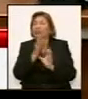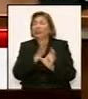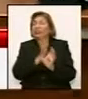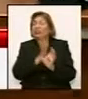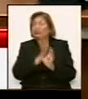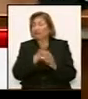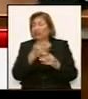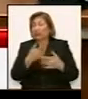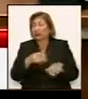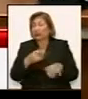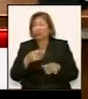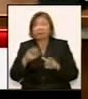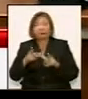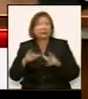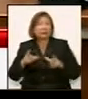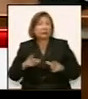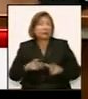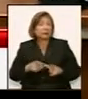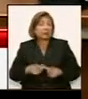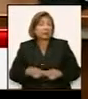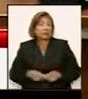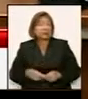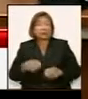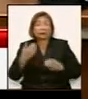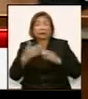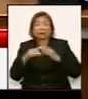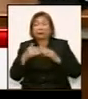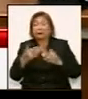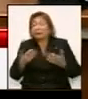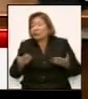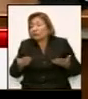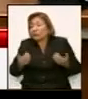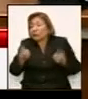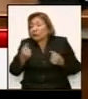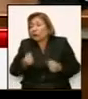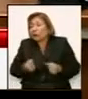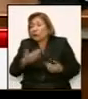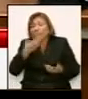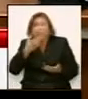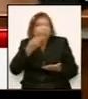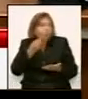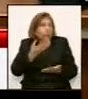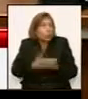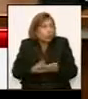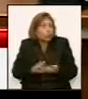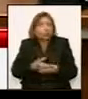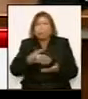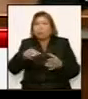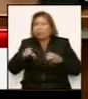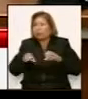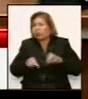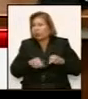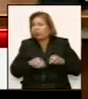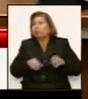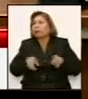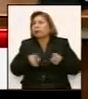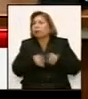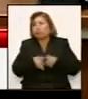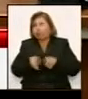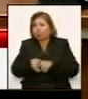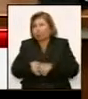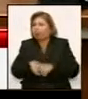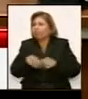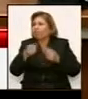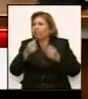los espacios virtuales que sirven para potenciar las cosas buenas que realizamos también sirven para